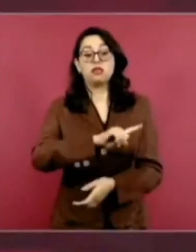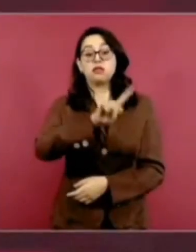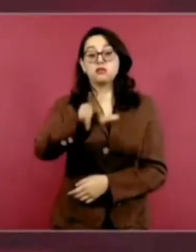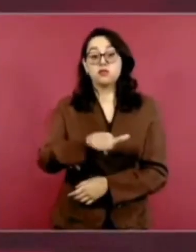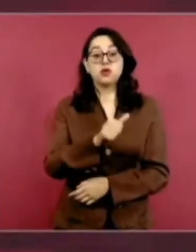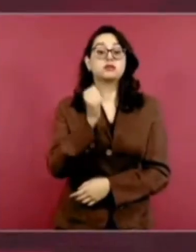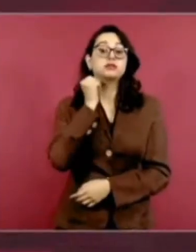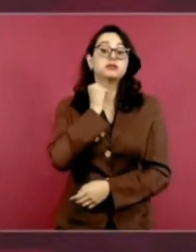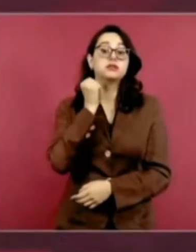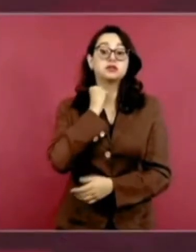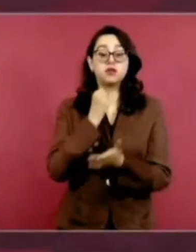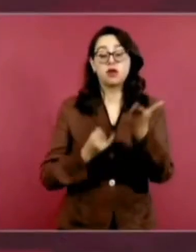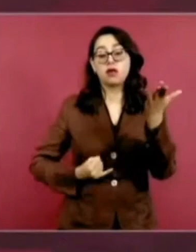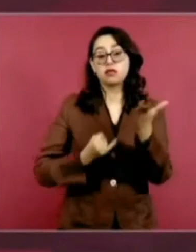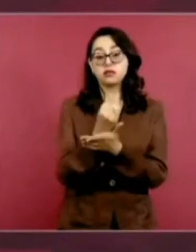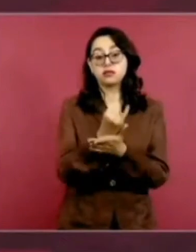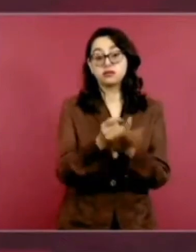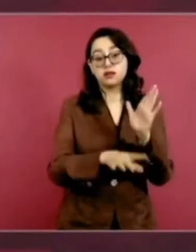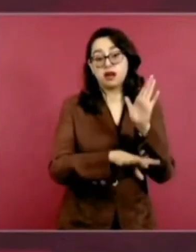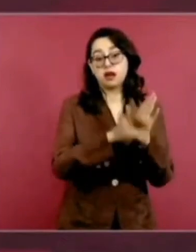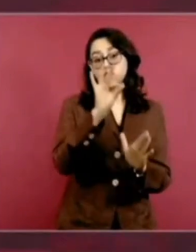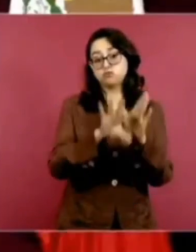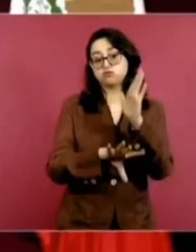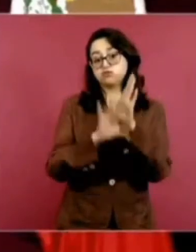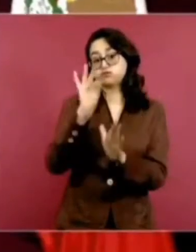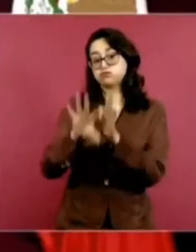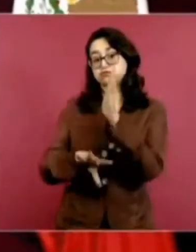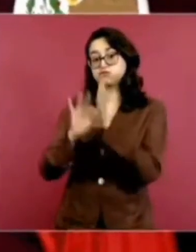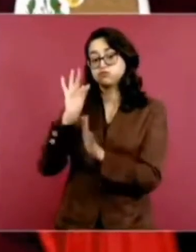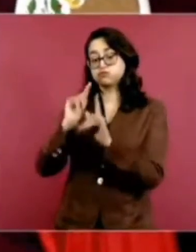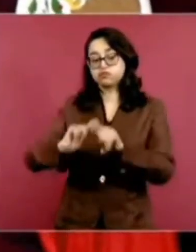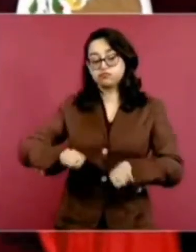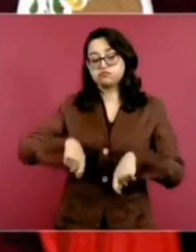y los senadores tienen que resolver.